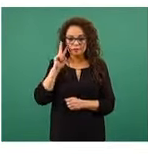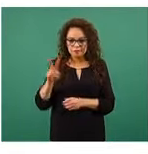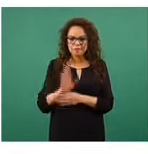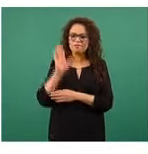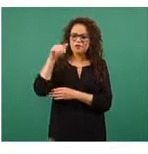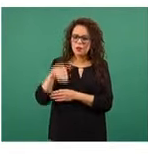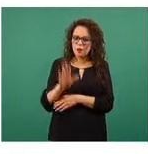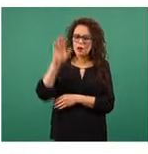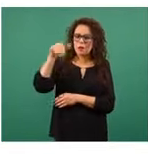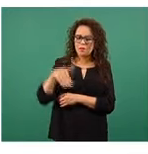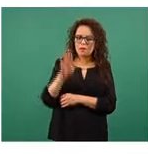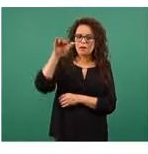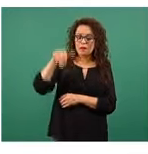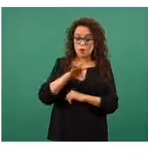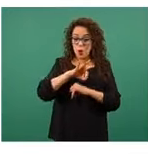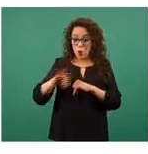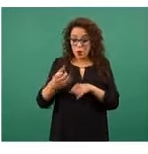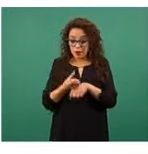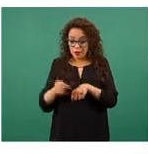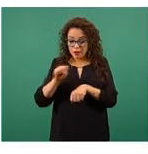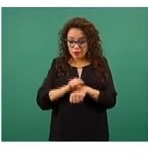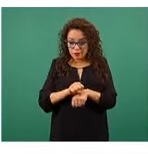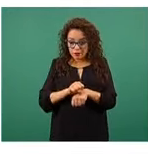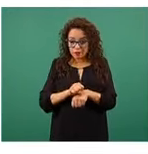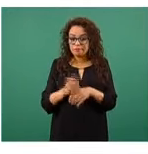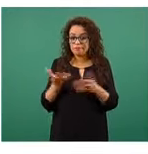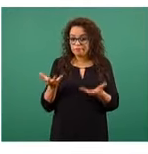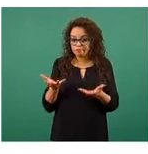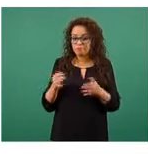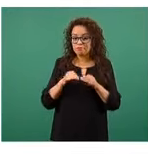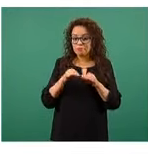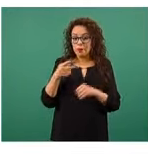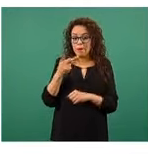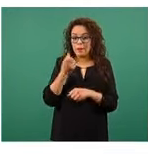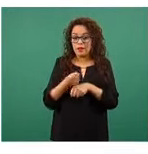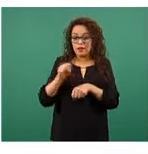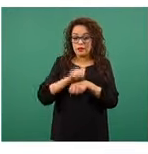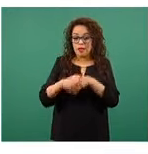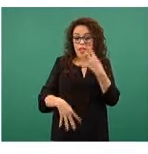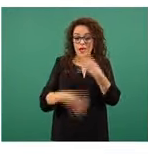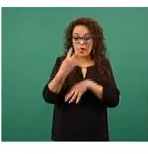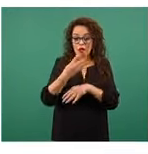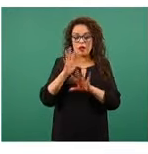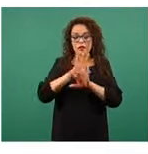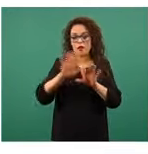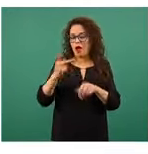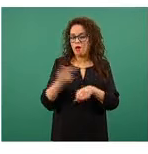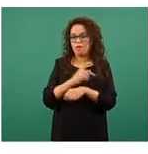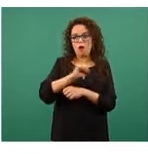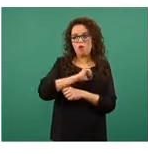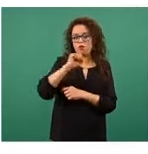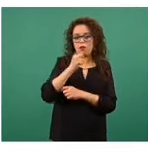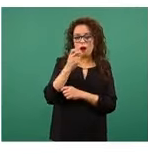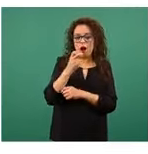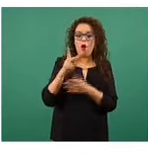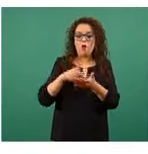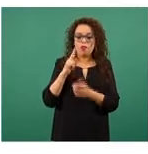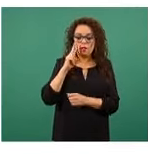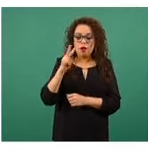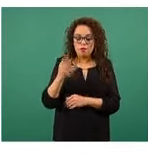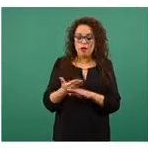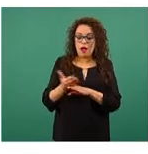una meseta en las últimas semanas, pero ya el comportamiento de la semana 14 sobrepasa esa meseta que podríamos haber